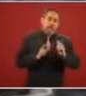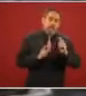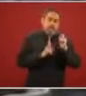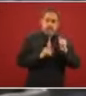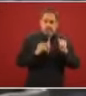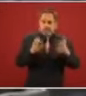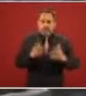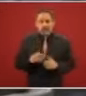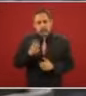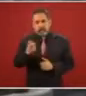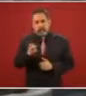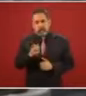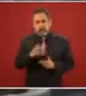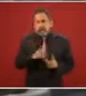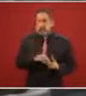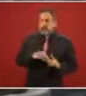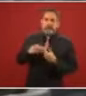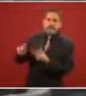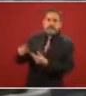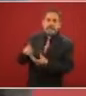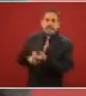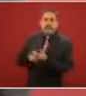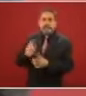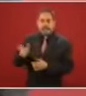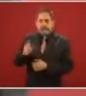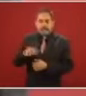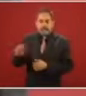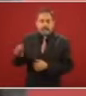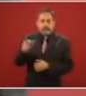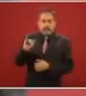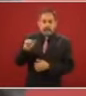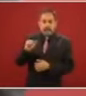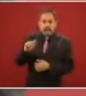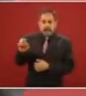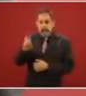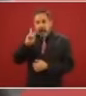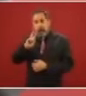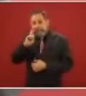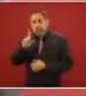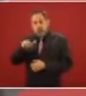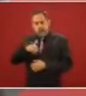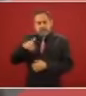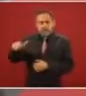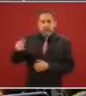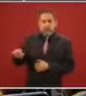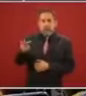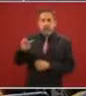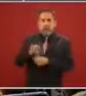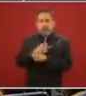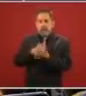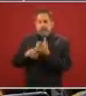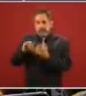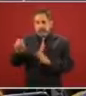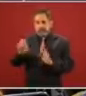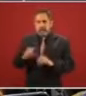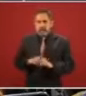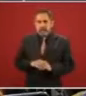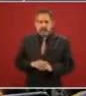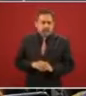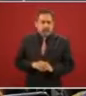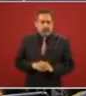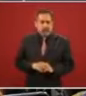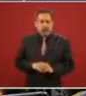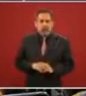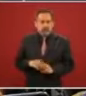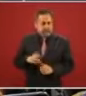Y eso se entregó al ISSSTE. Hay que ver cómo va la investigación, pero